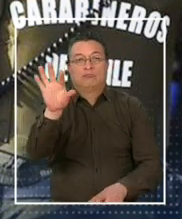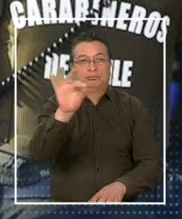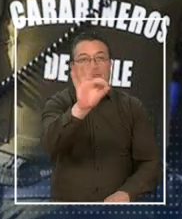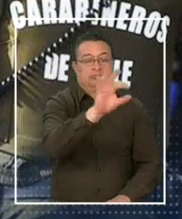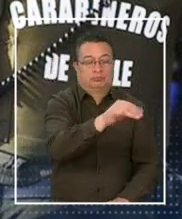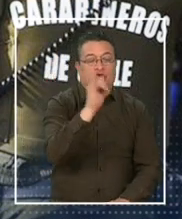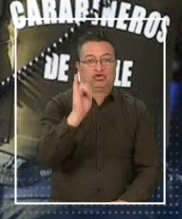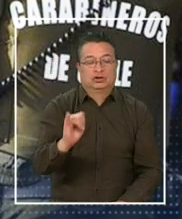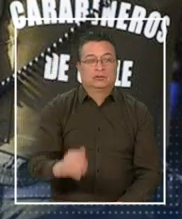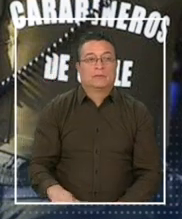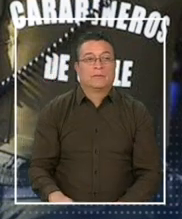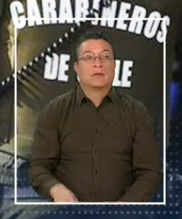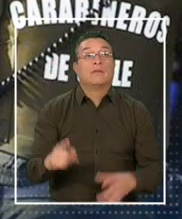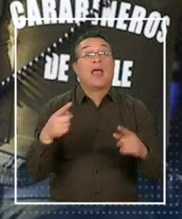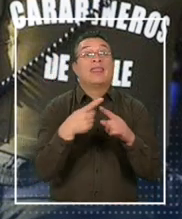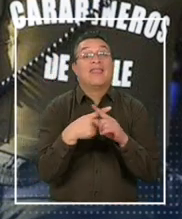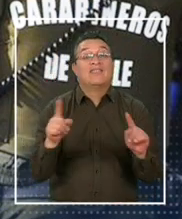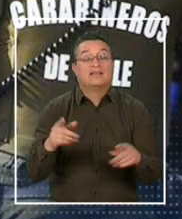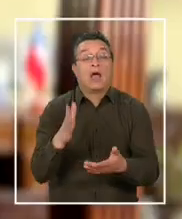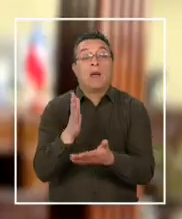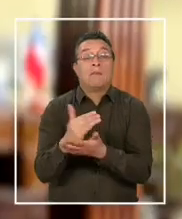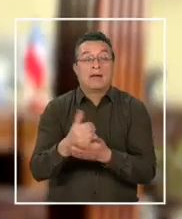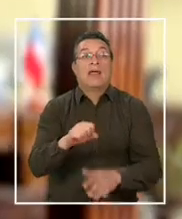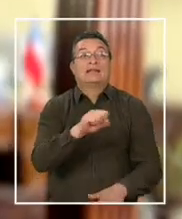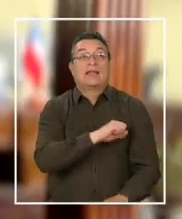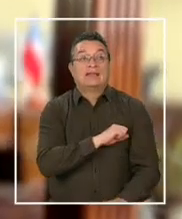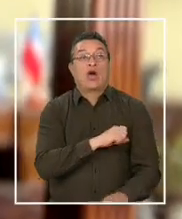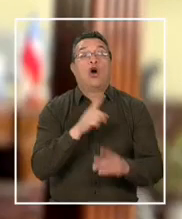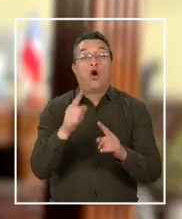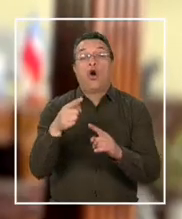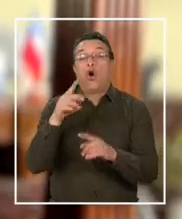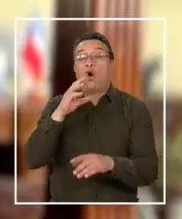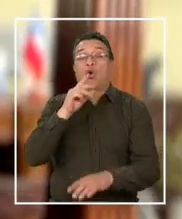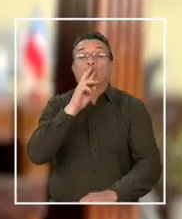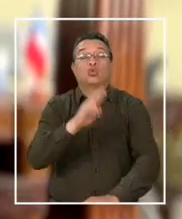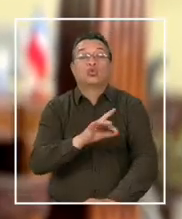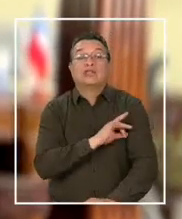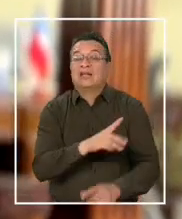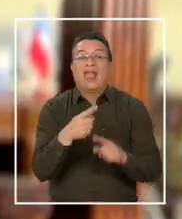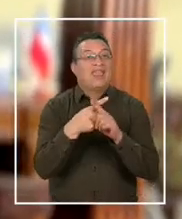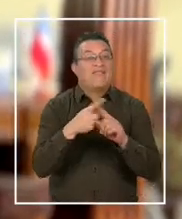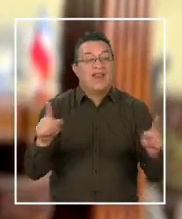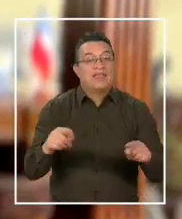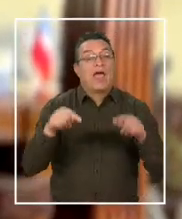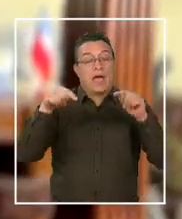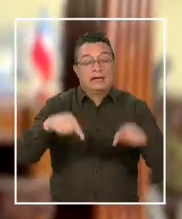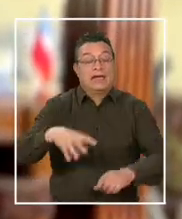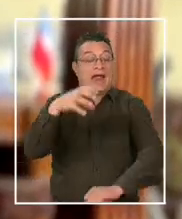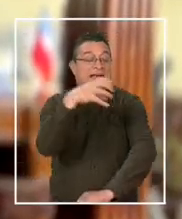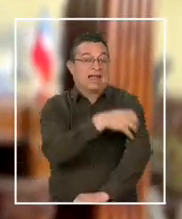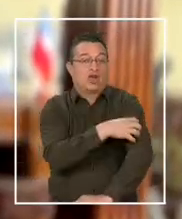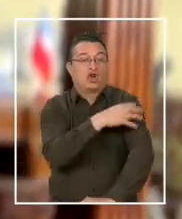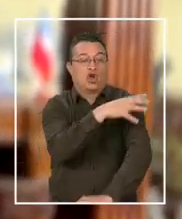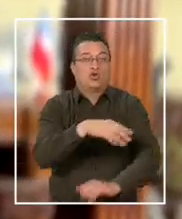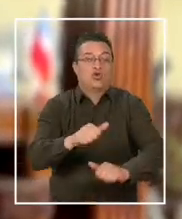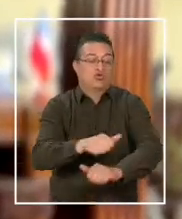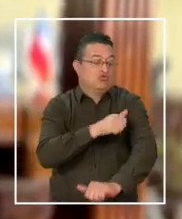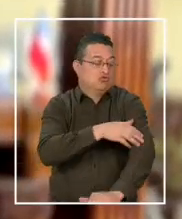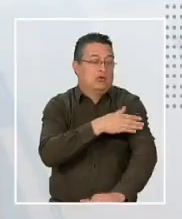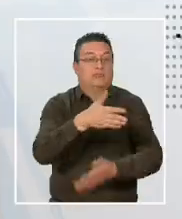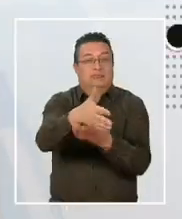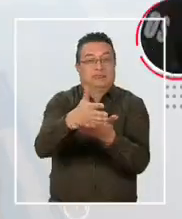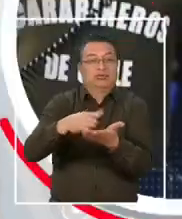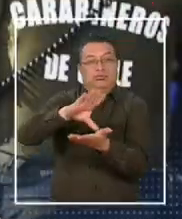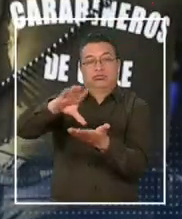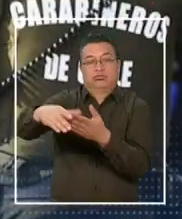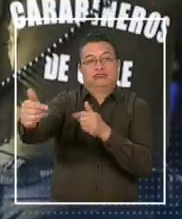elegidas. Es muy distinto aplicar este plan en Santiago o en alguna comuna del sur de nuestro país a aplicarlo en una región extrema, en una comuna